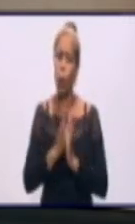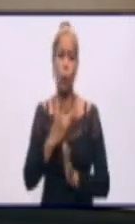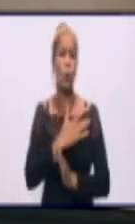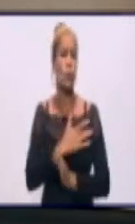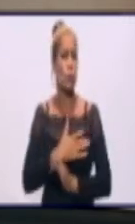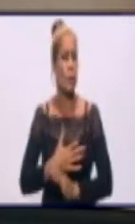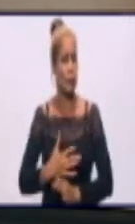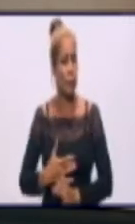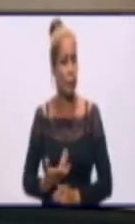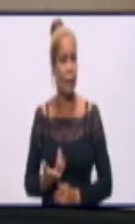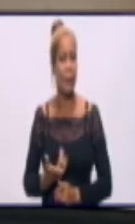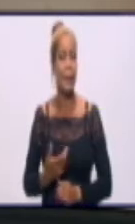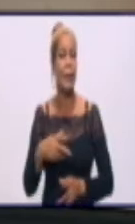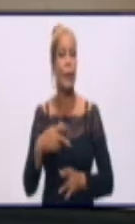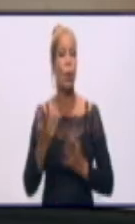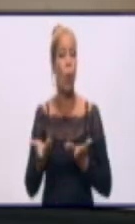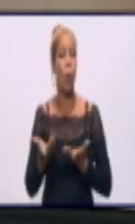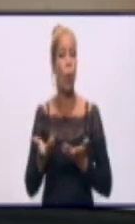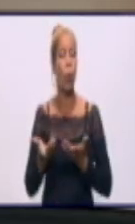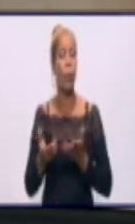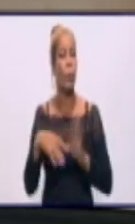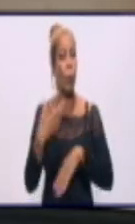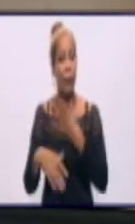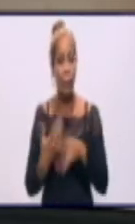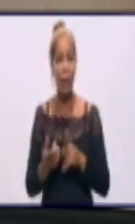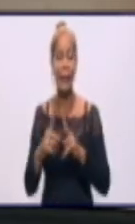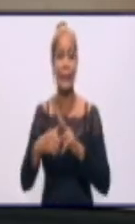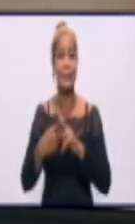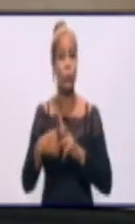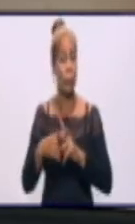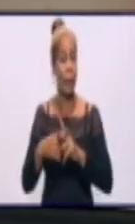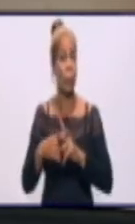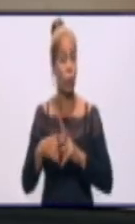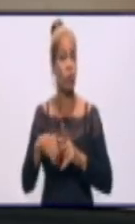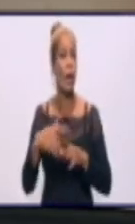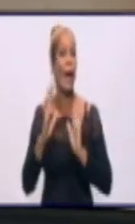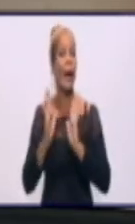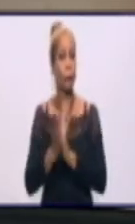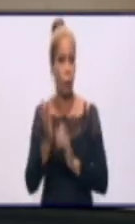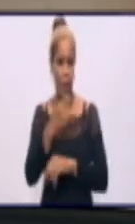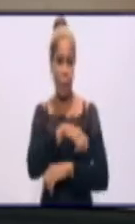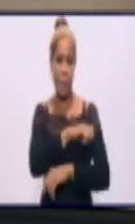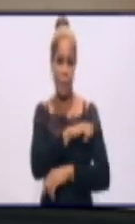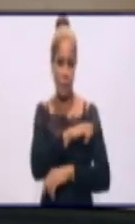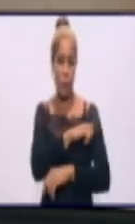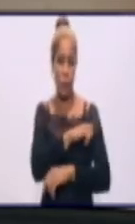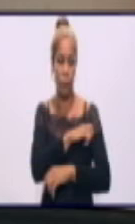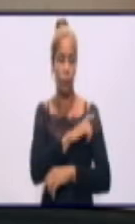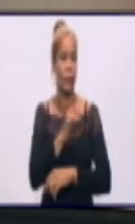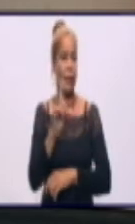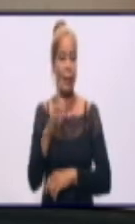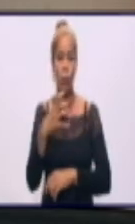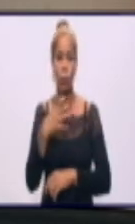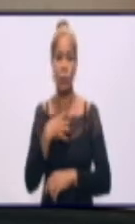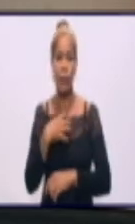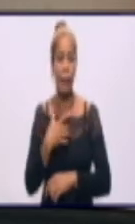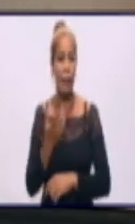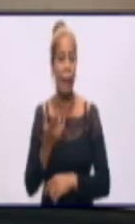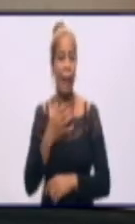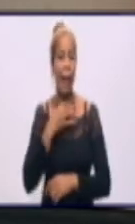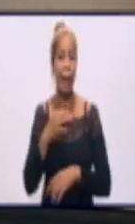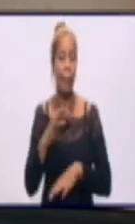nosotros brindamos, trámites, para poner un pequeño ejemplo, que tienen una salida digital, que no tienen una salida digital, tienen una